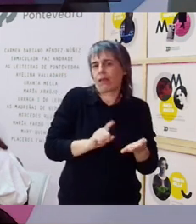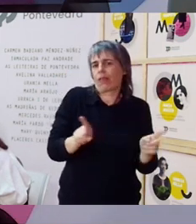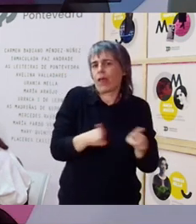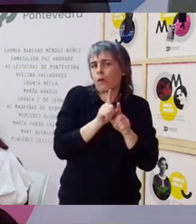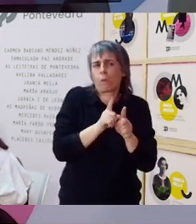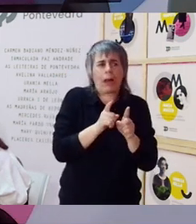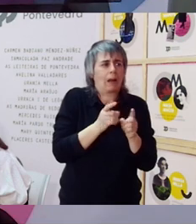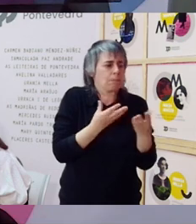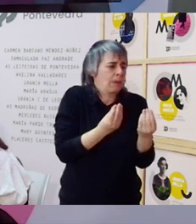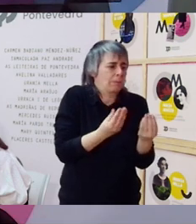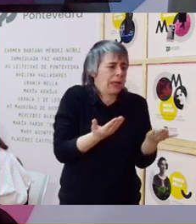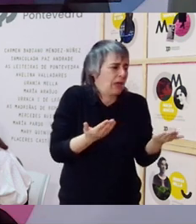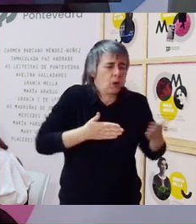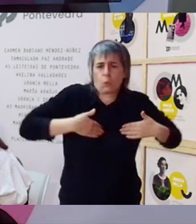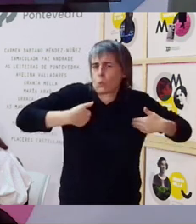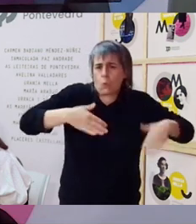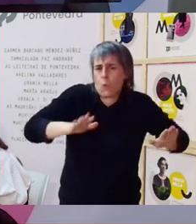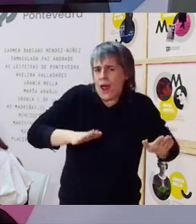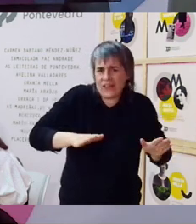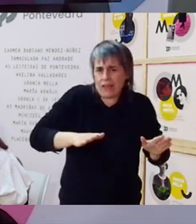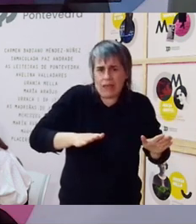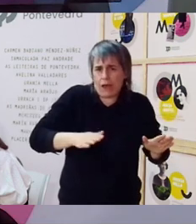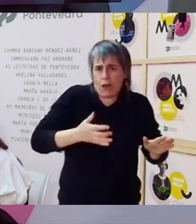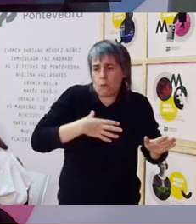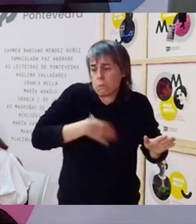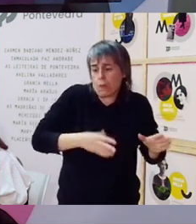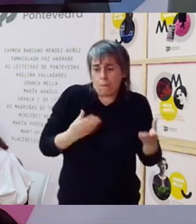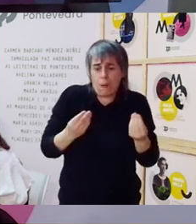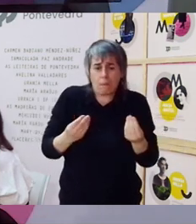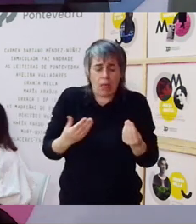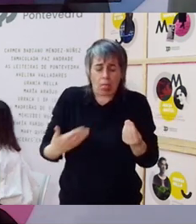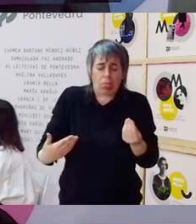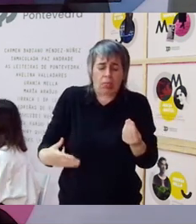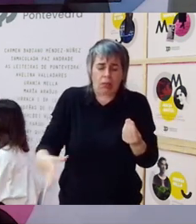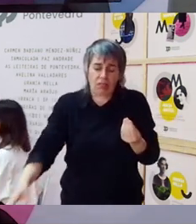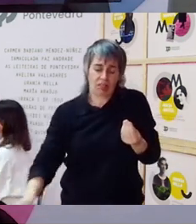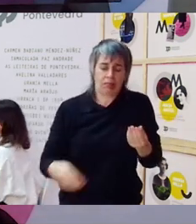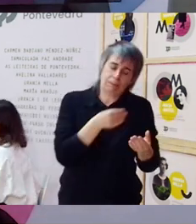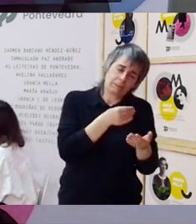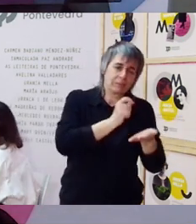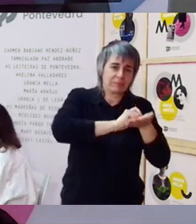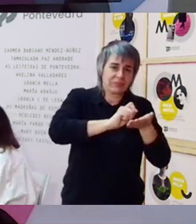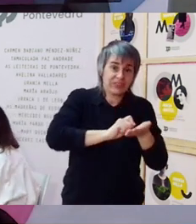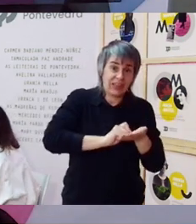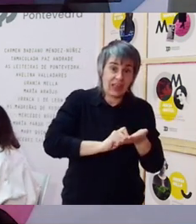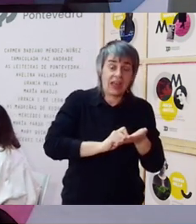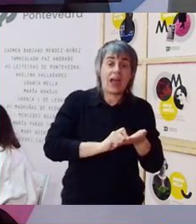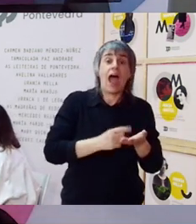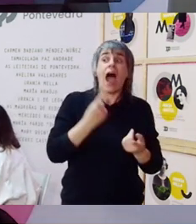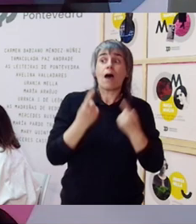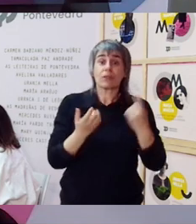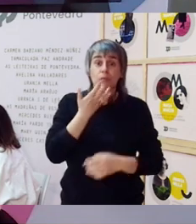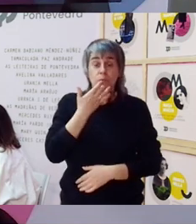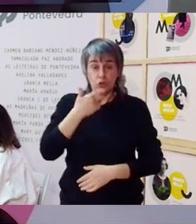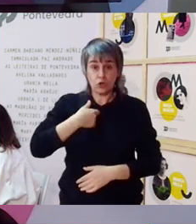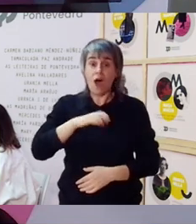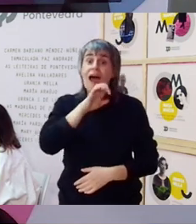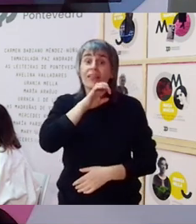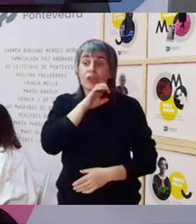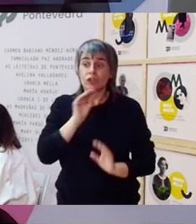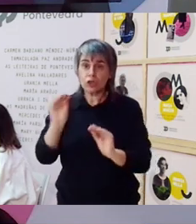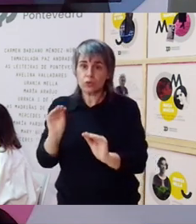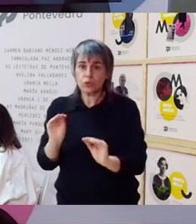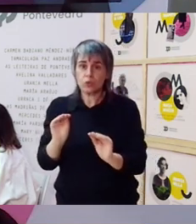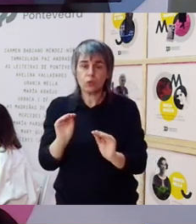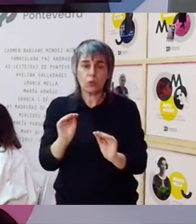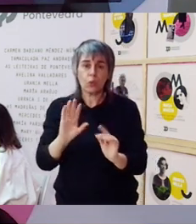servilleta ou dun papel que topaba no chan, porque a veces topas anécdotas dela escritas